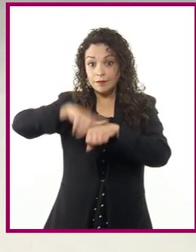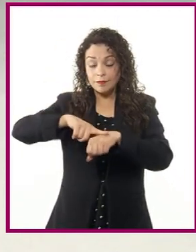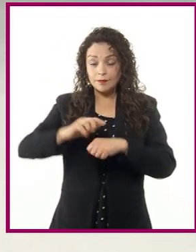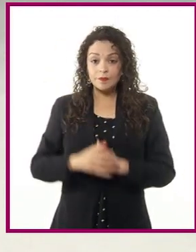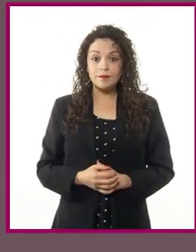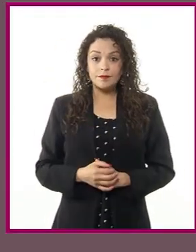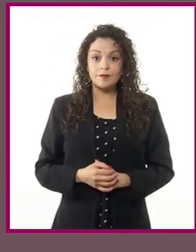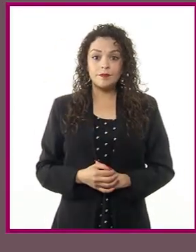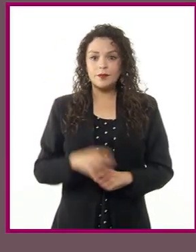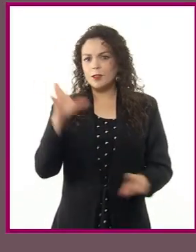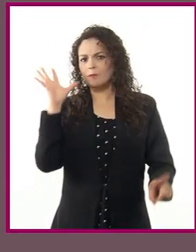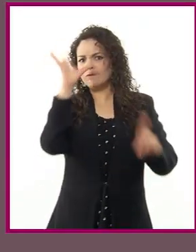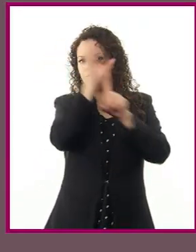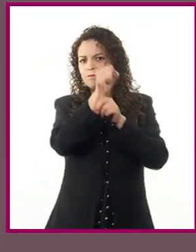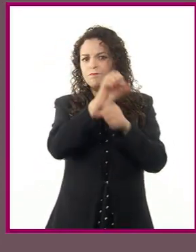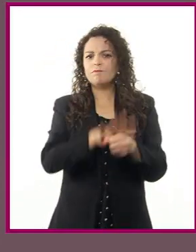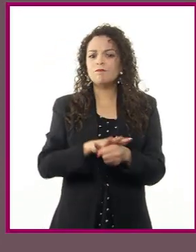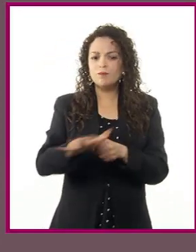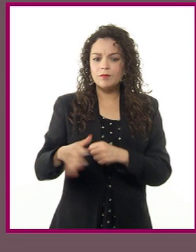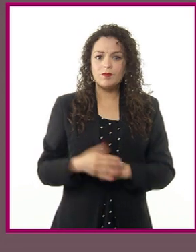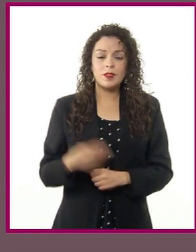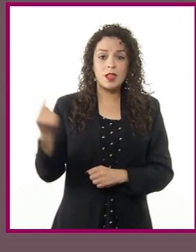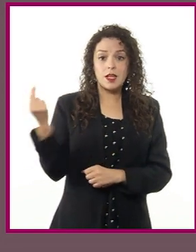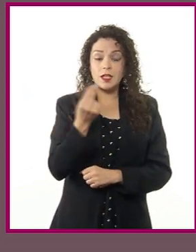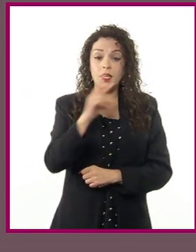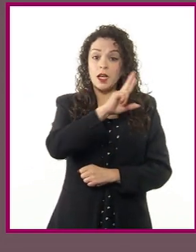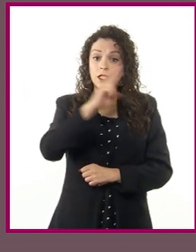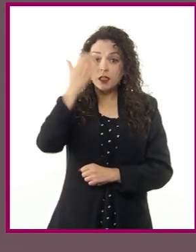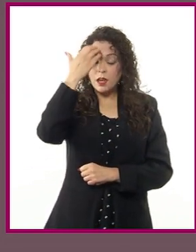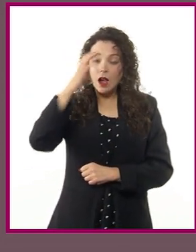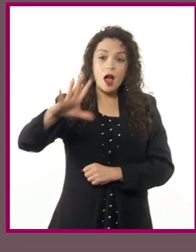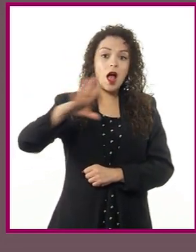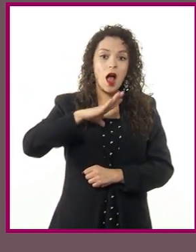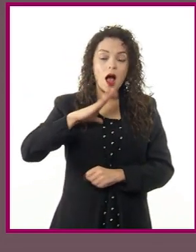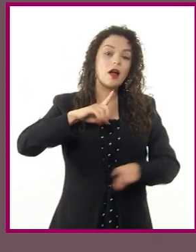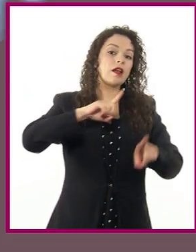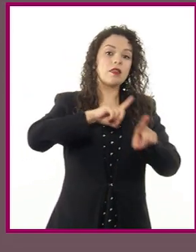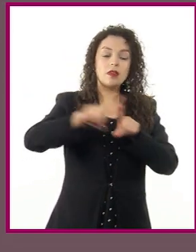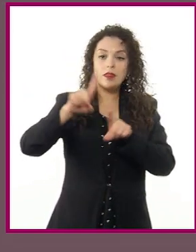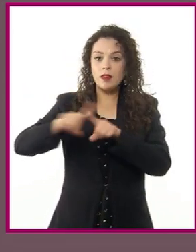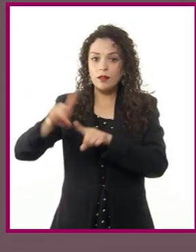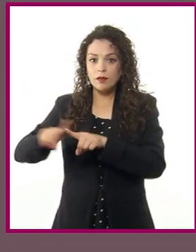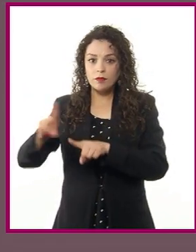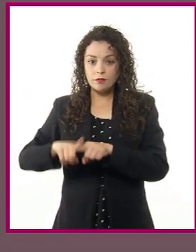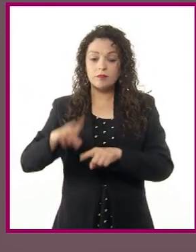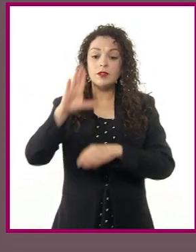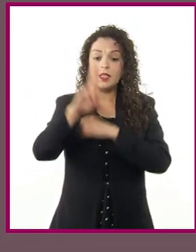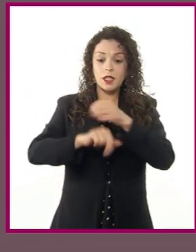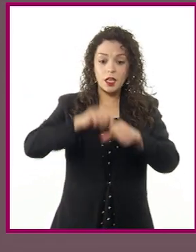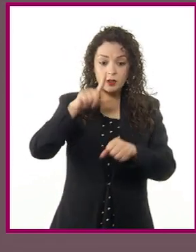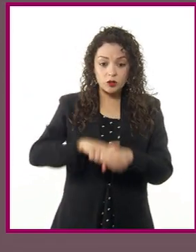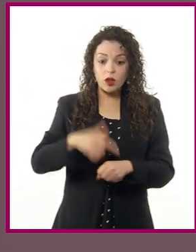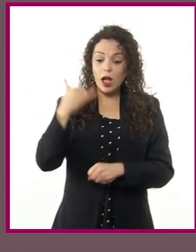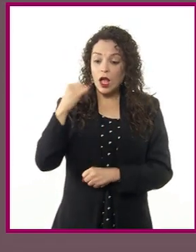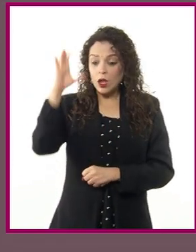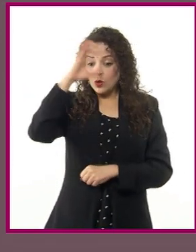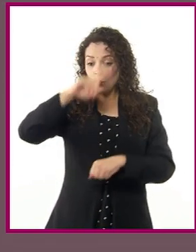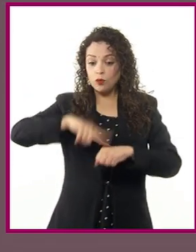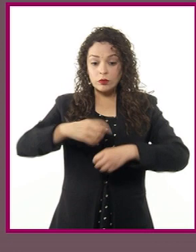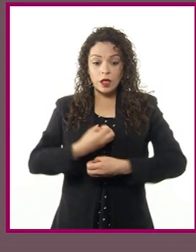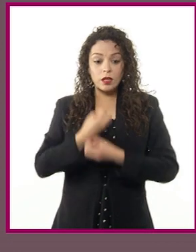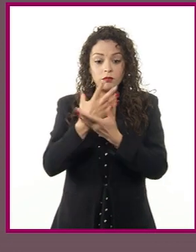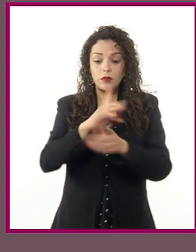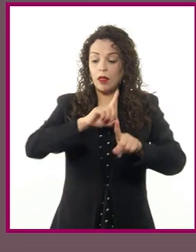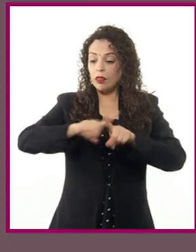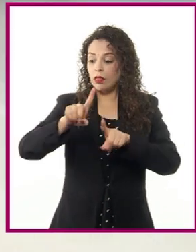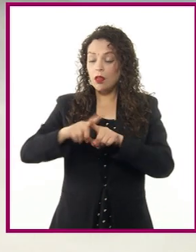y el propósito es reconocer la coexistencia de diferencias nacionales y expresiones culturales diversas